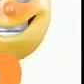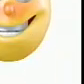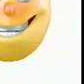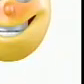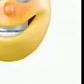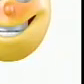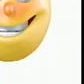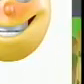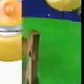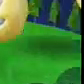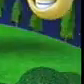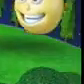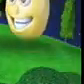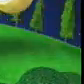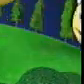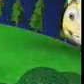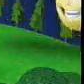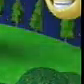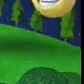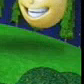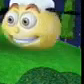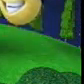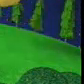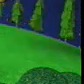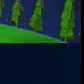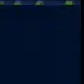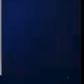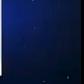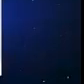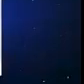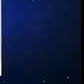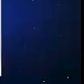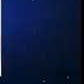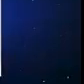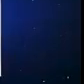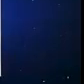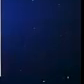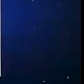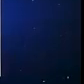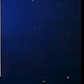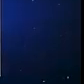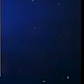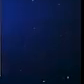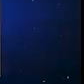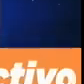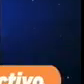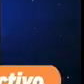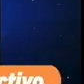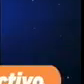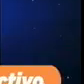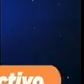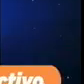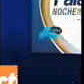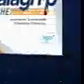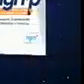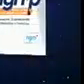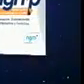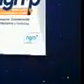Palagrip efectivo. Y cuando vayas a dormir, prueba Palagrip noche